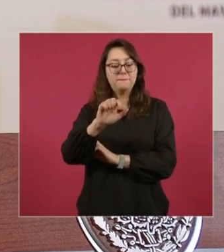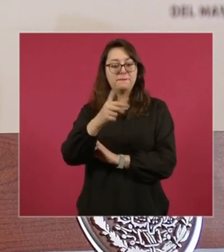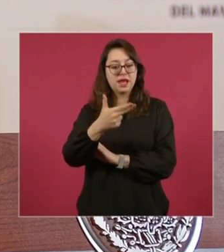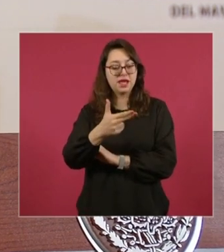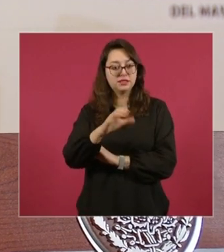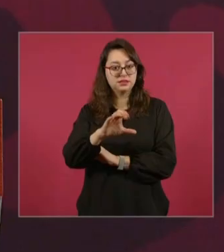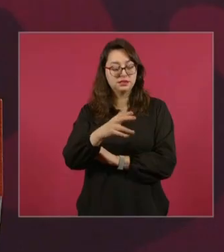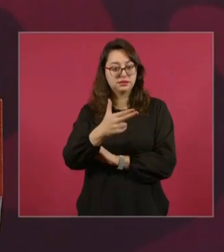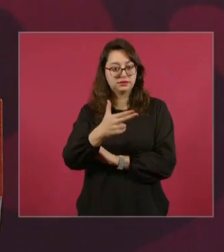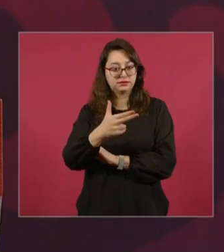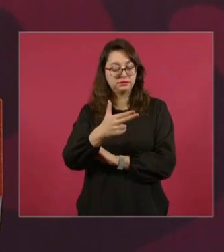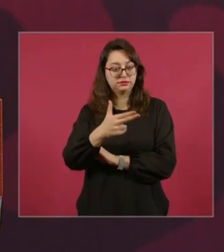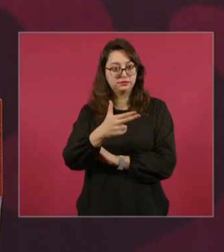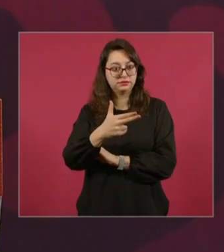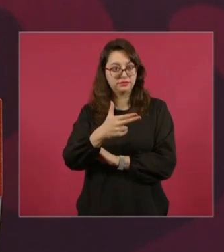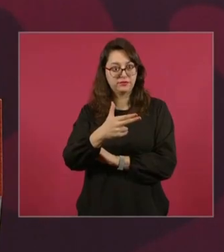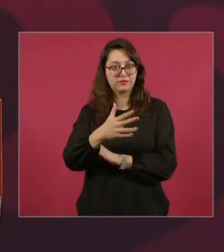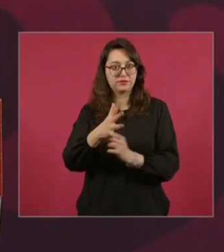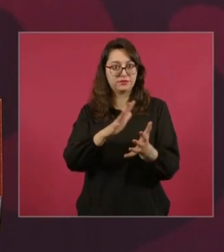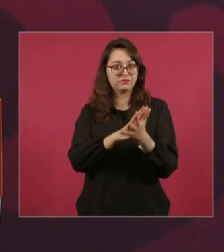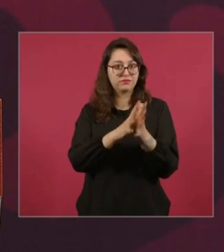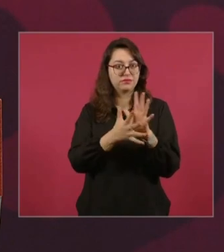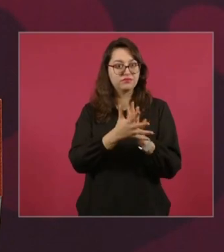Algunos que viven por allá, por